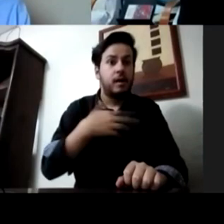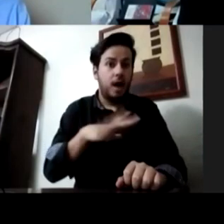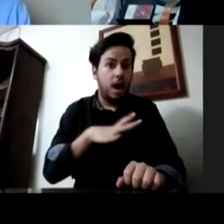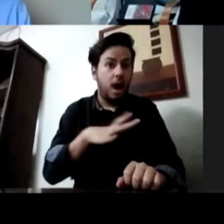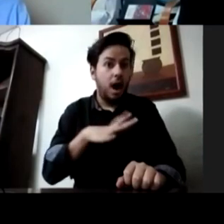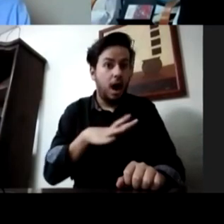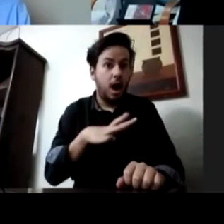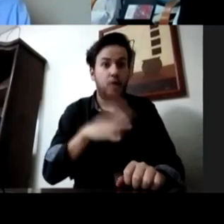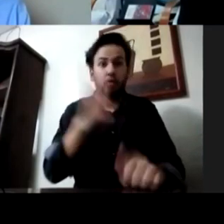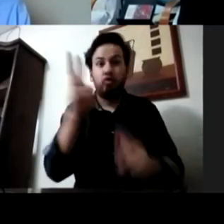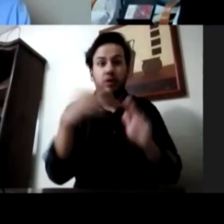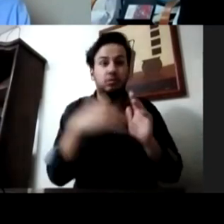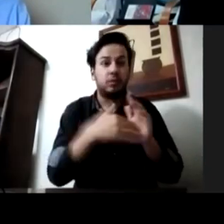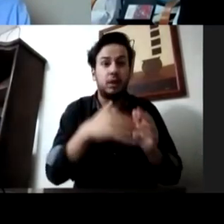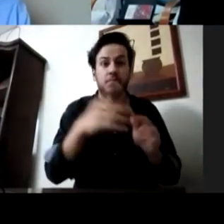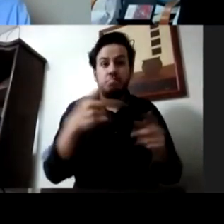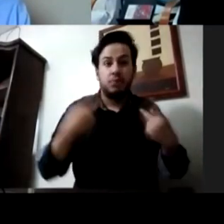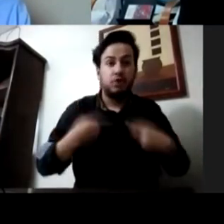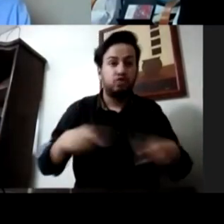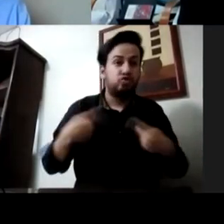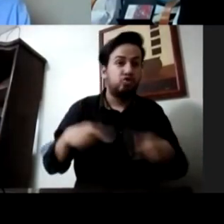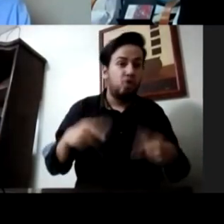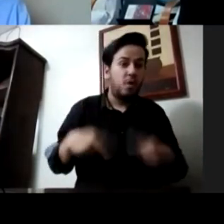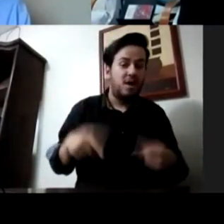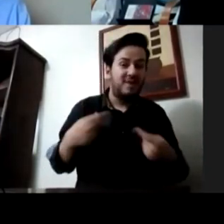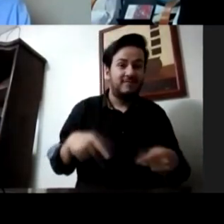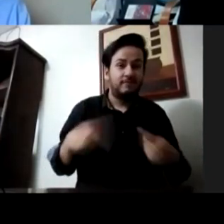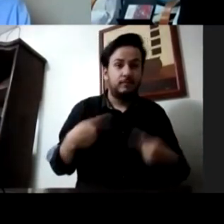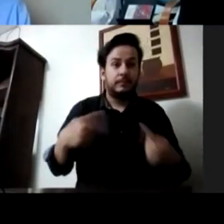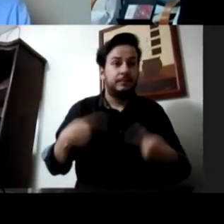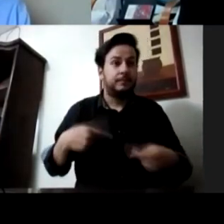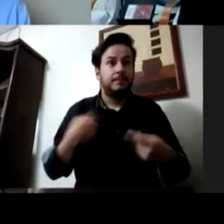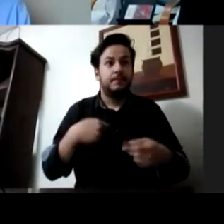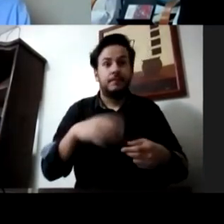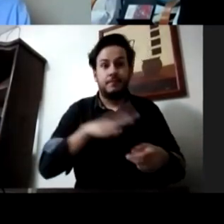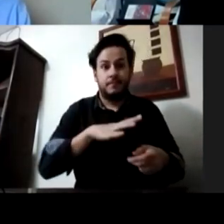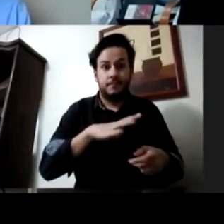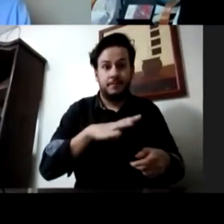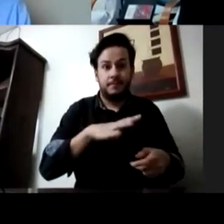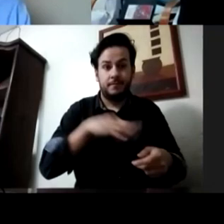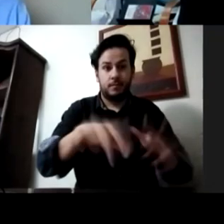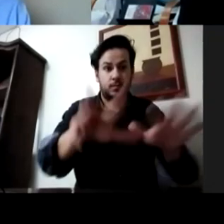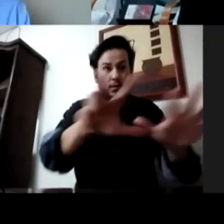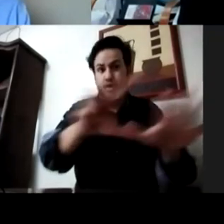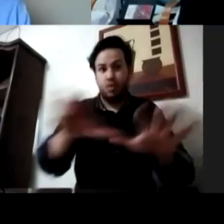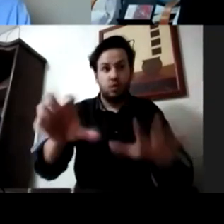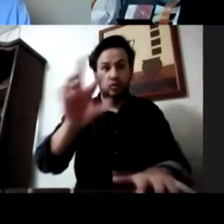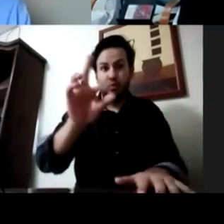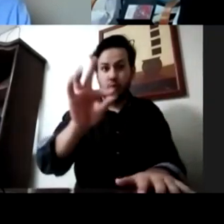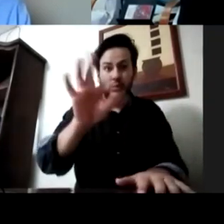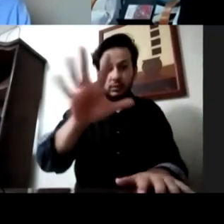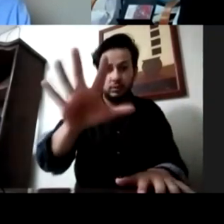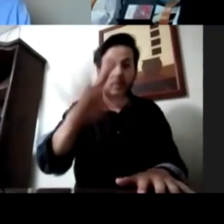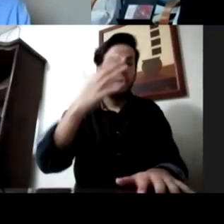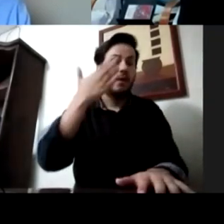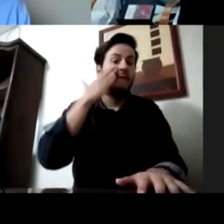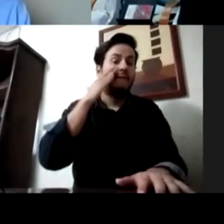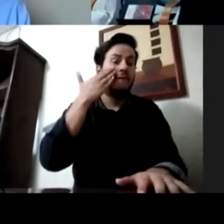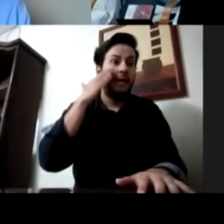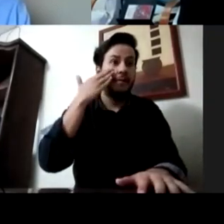unas 2,500 personas conectadas, porque así como tenemos aquí 845, en Facebook me dicen